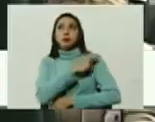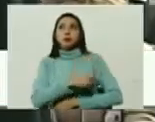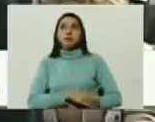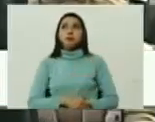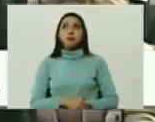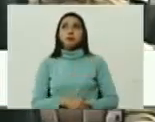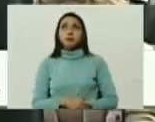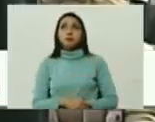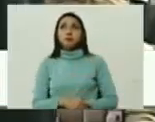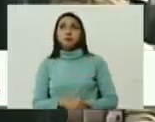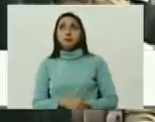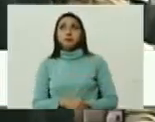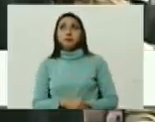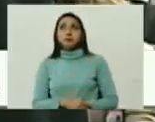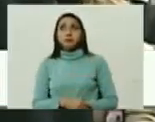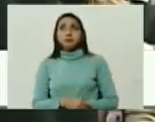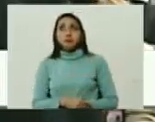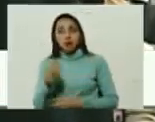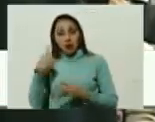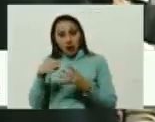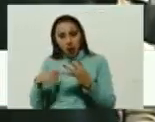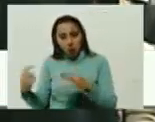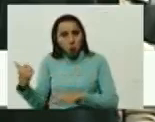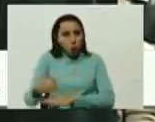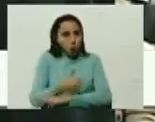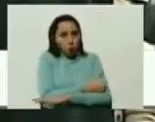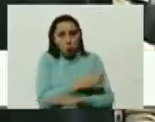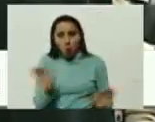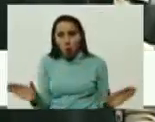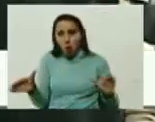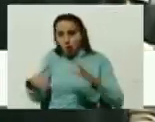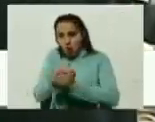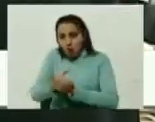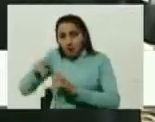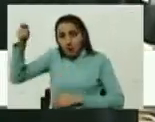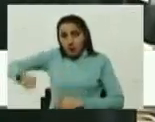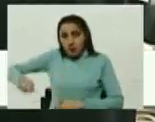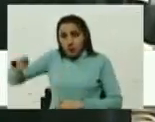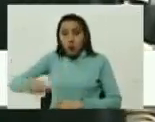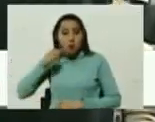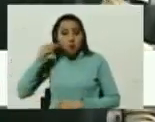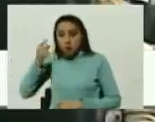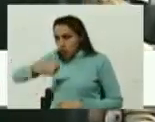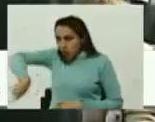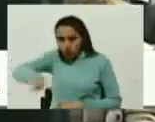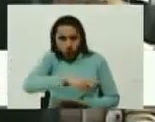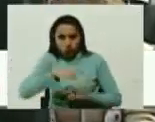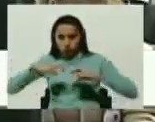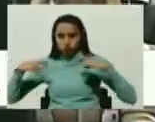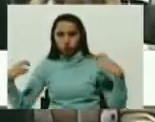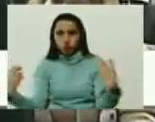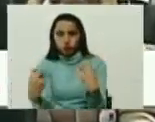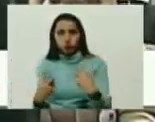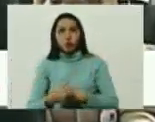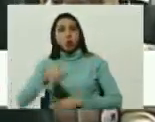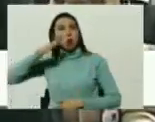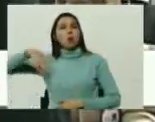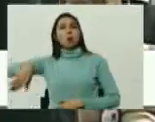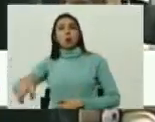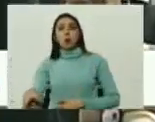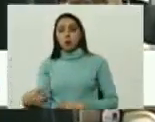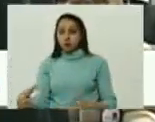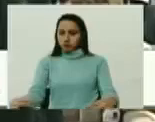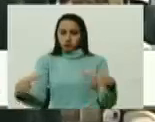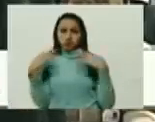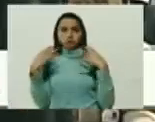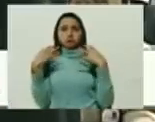hinojosa colega diputada y diputado pueblo de venezuela y de